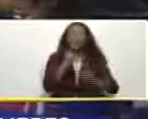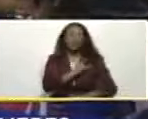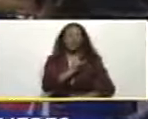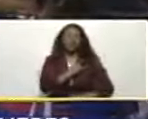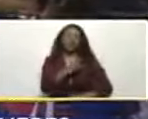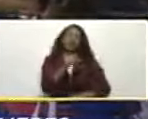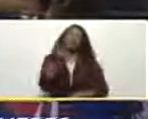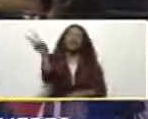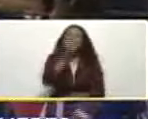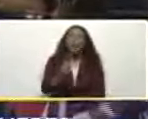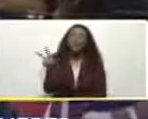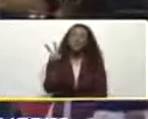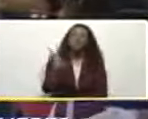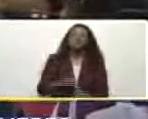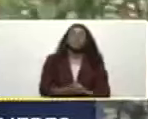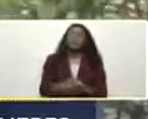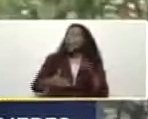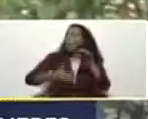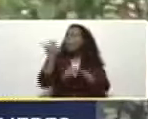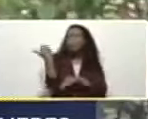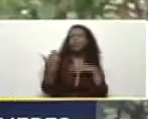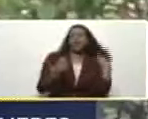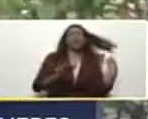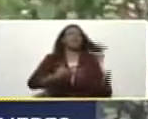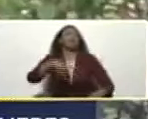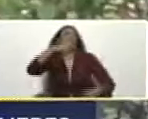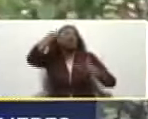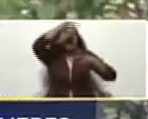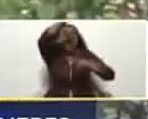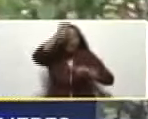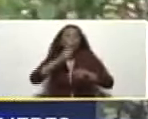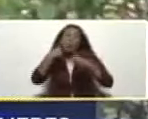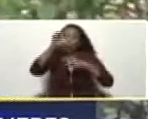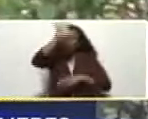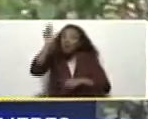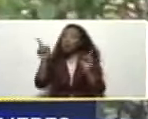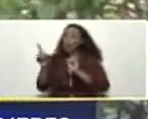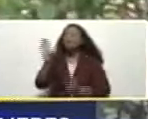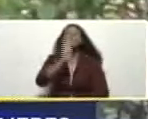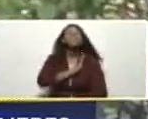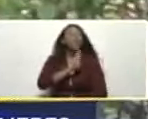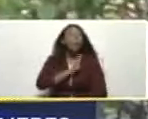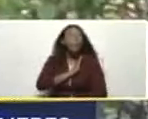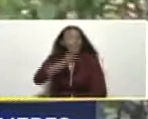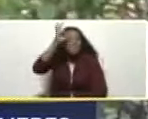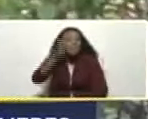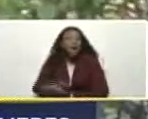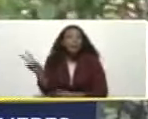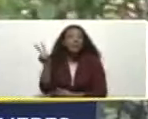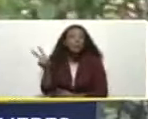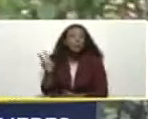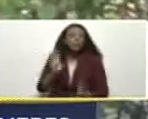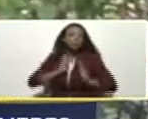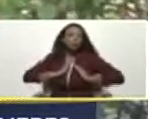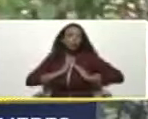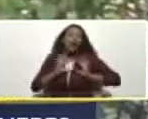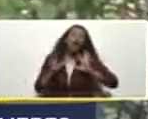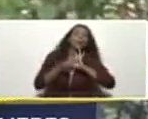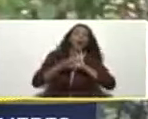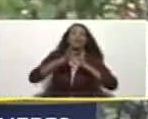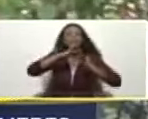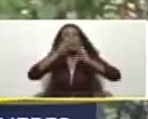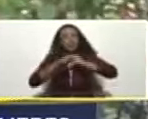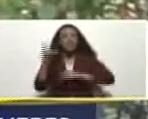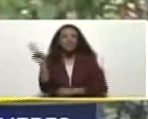universidades venezolanas. No es un modelo científico importado, es un modelo científico que palpita y camina al son de